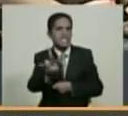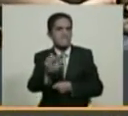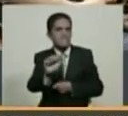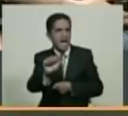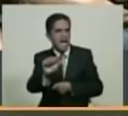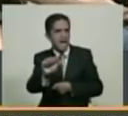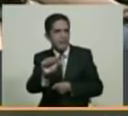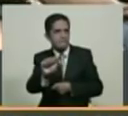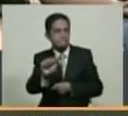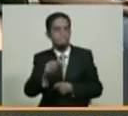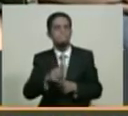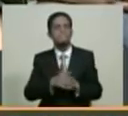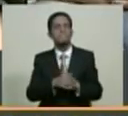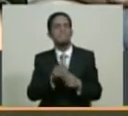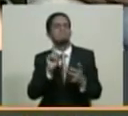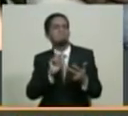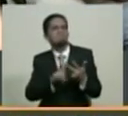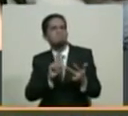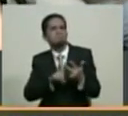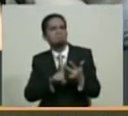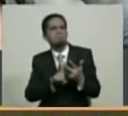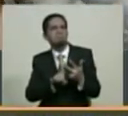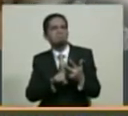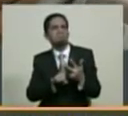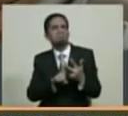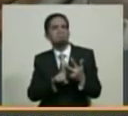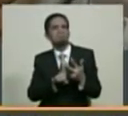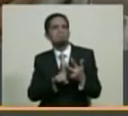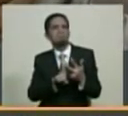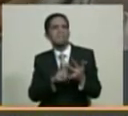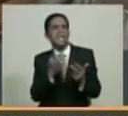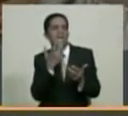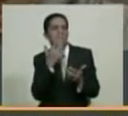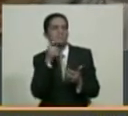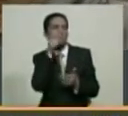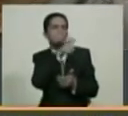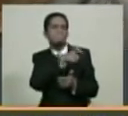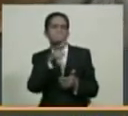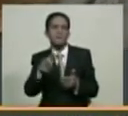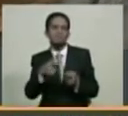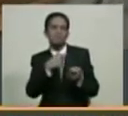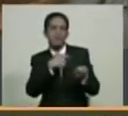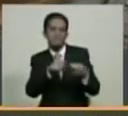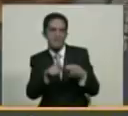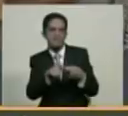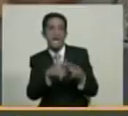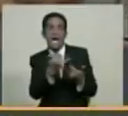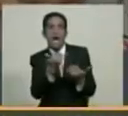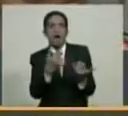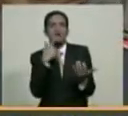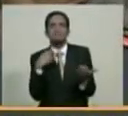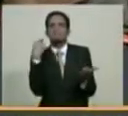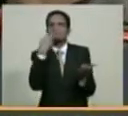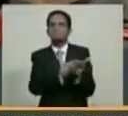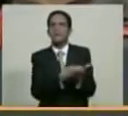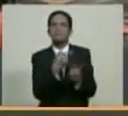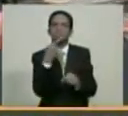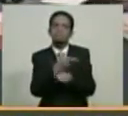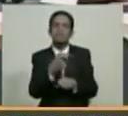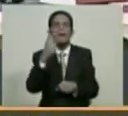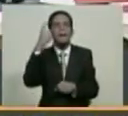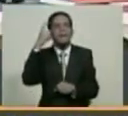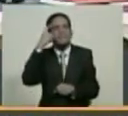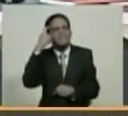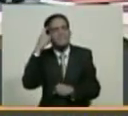los productos que son adquiridos por la población venezolana. El pago diario del impuesto sobre la renta